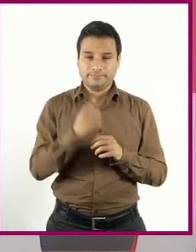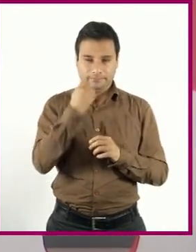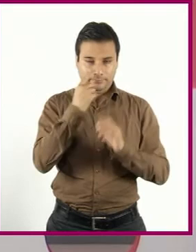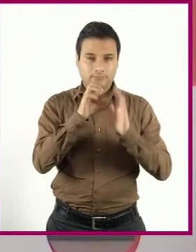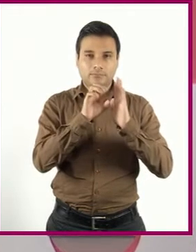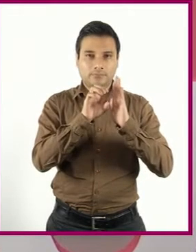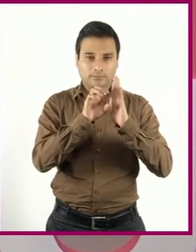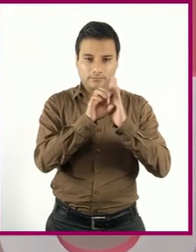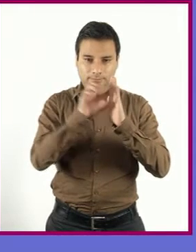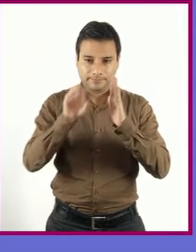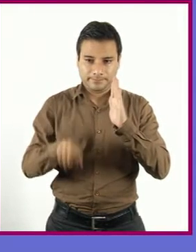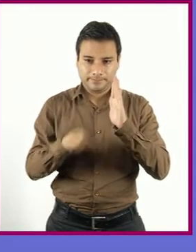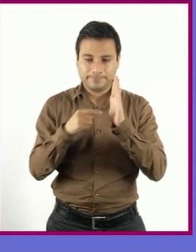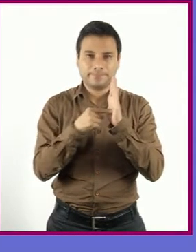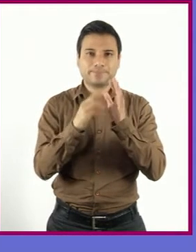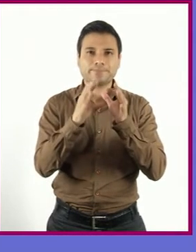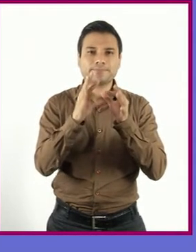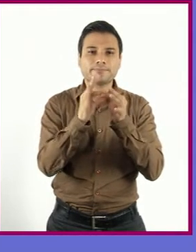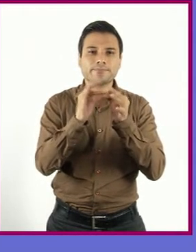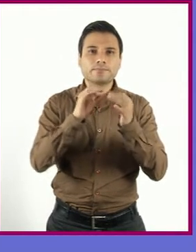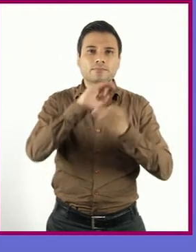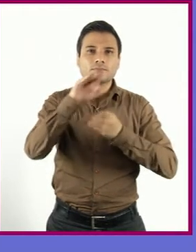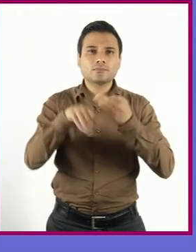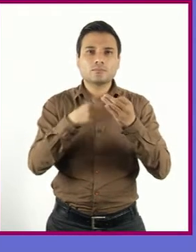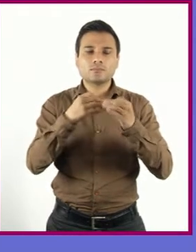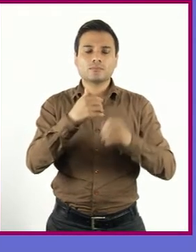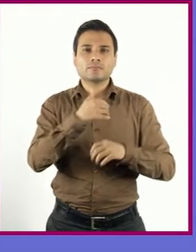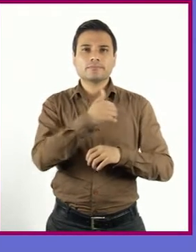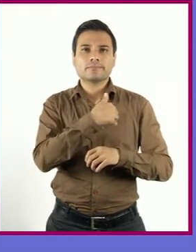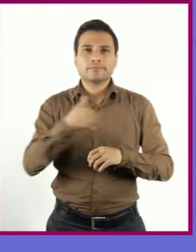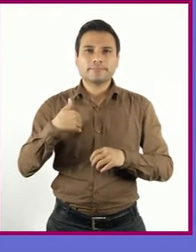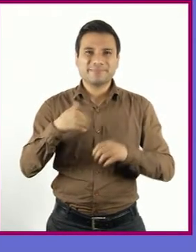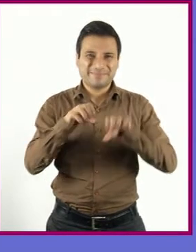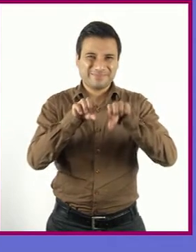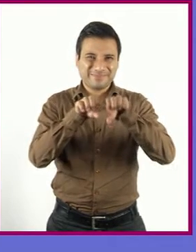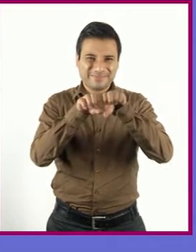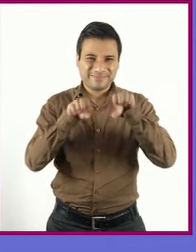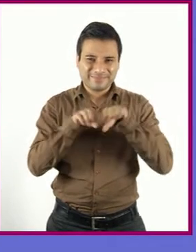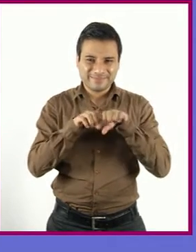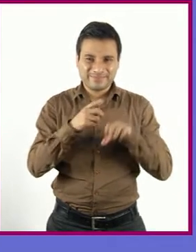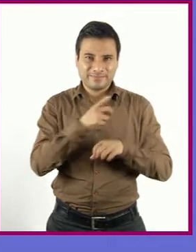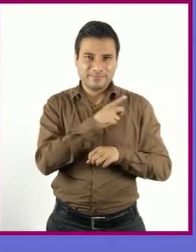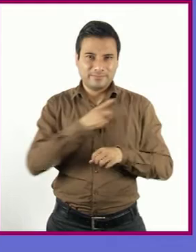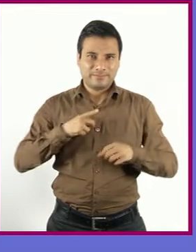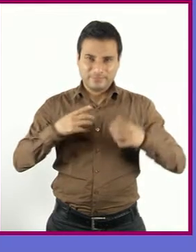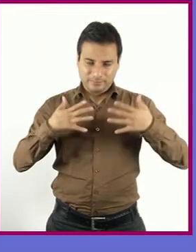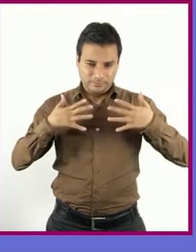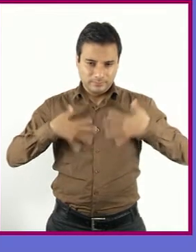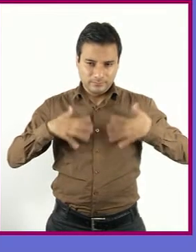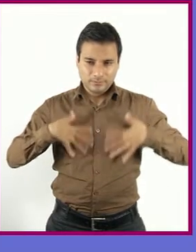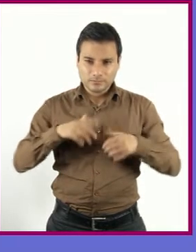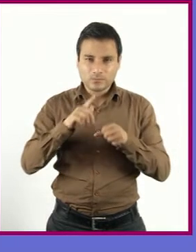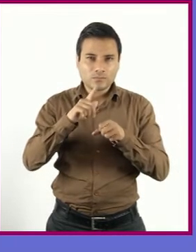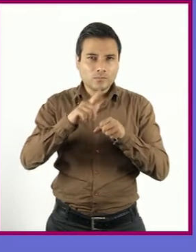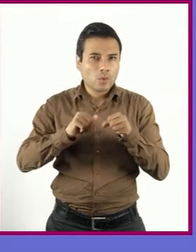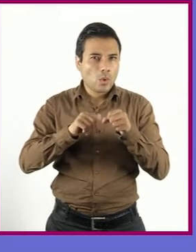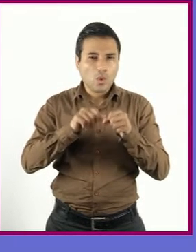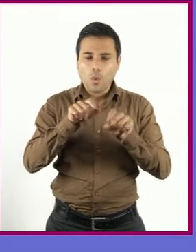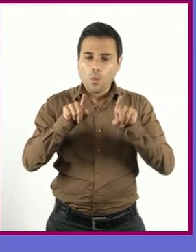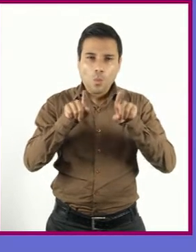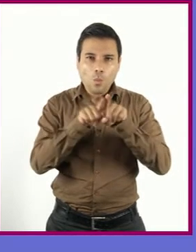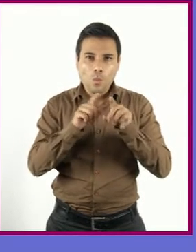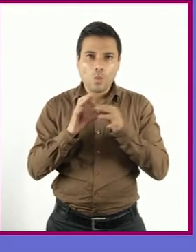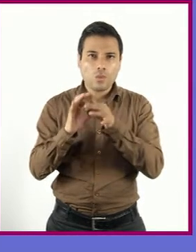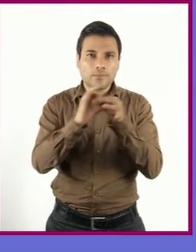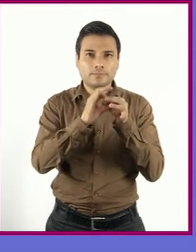ejemplo, aquí dice, todos los miembros del equipo deberán vestir los mismos colores. En otra parte